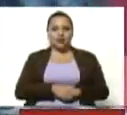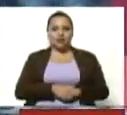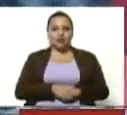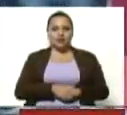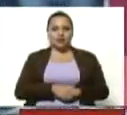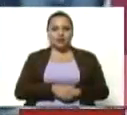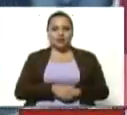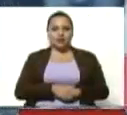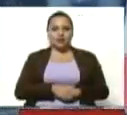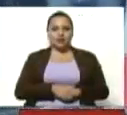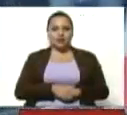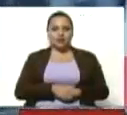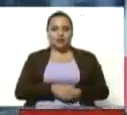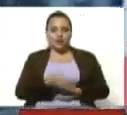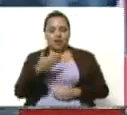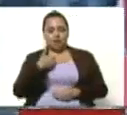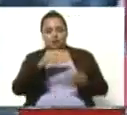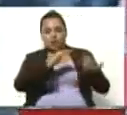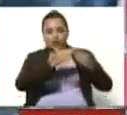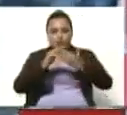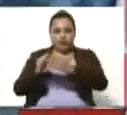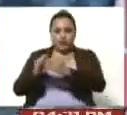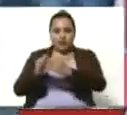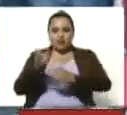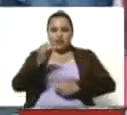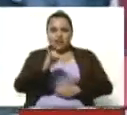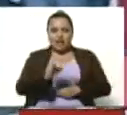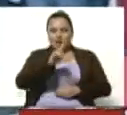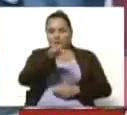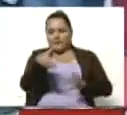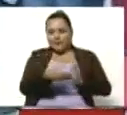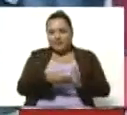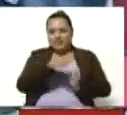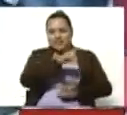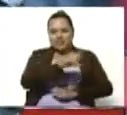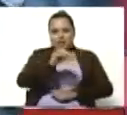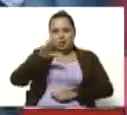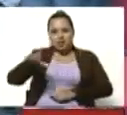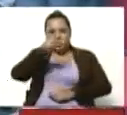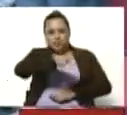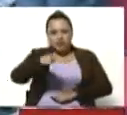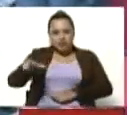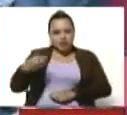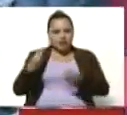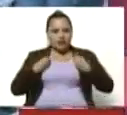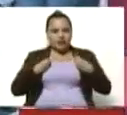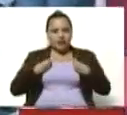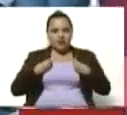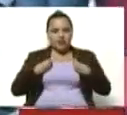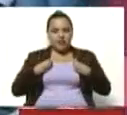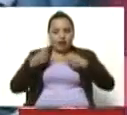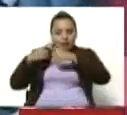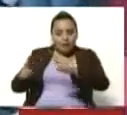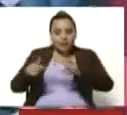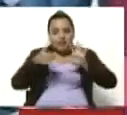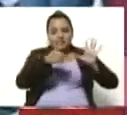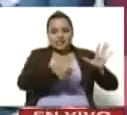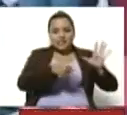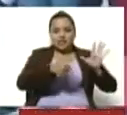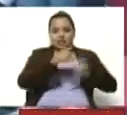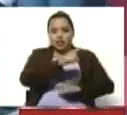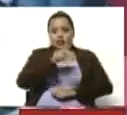este en mi comunidad somos 1.105 habitantes de los cuales 613 son